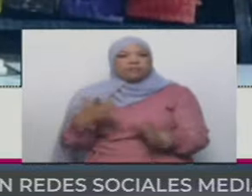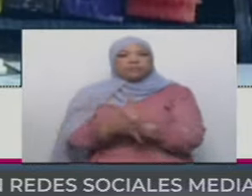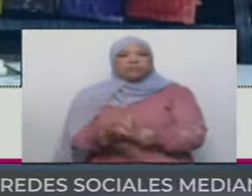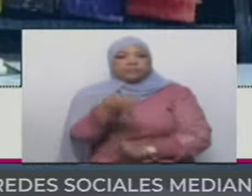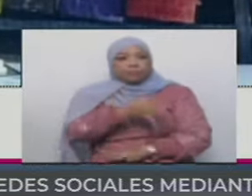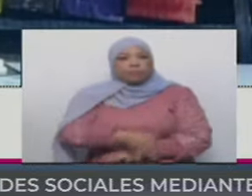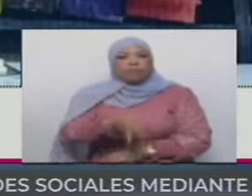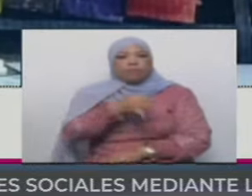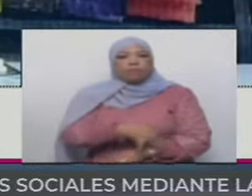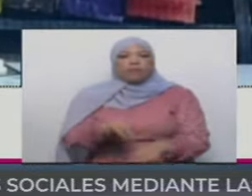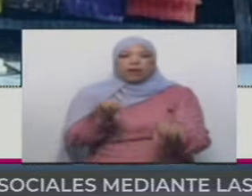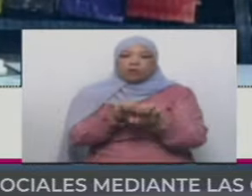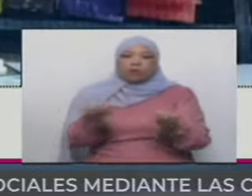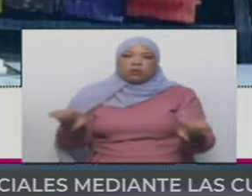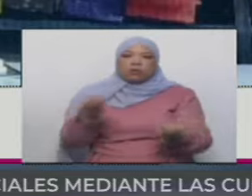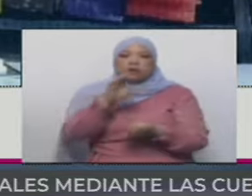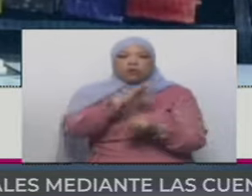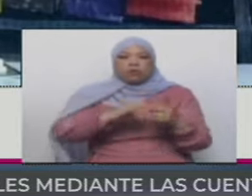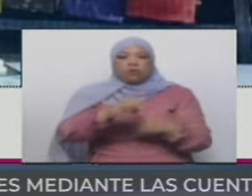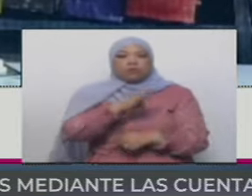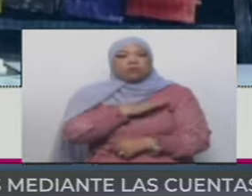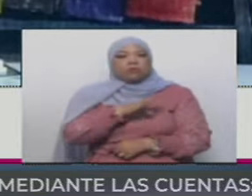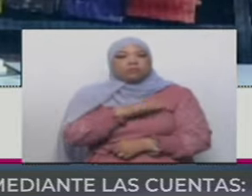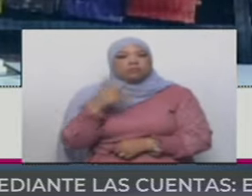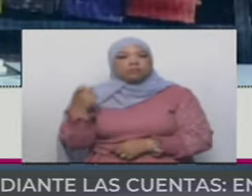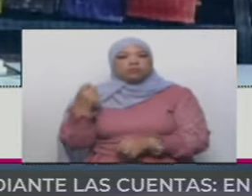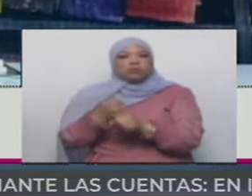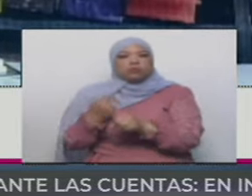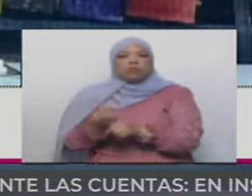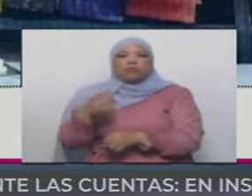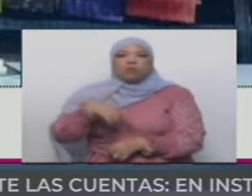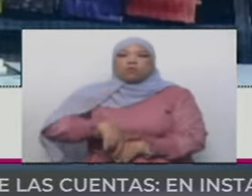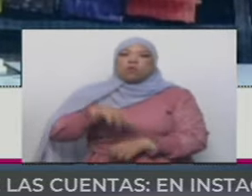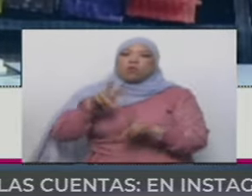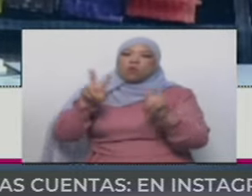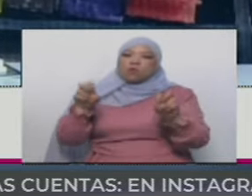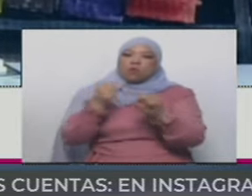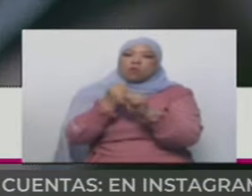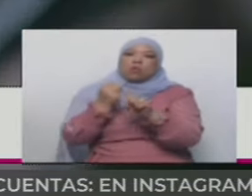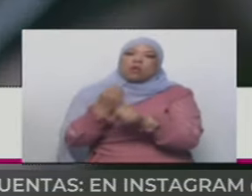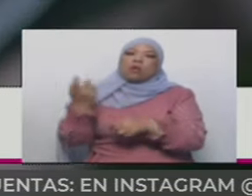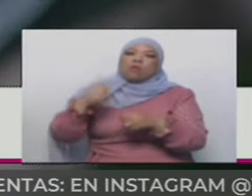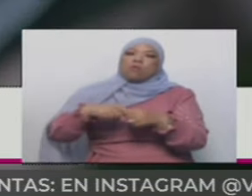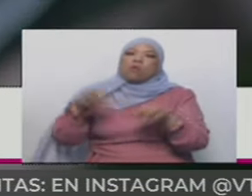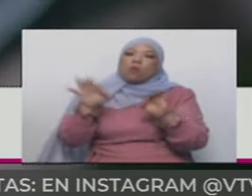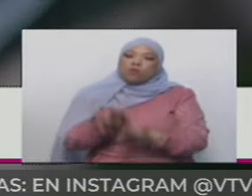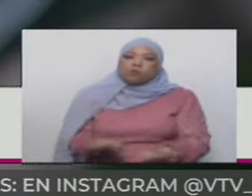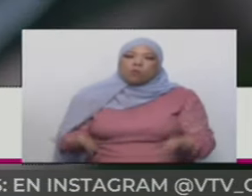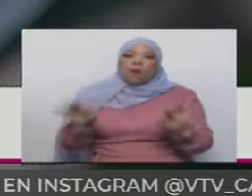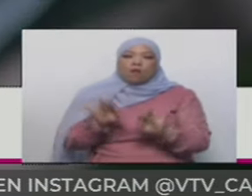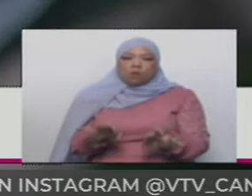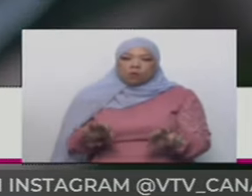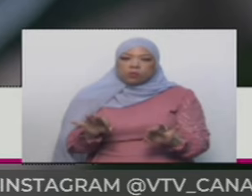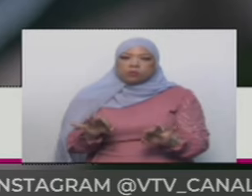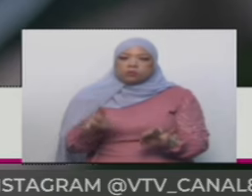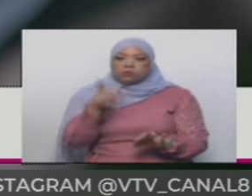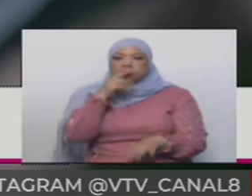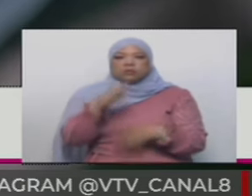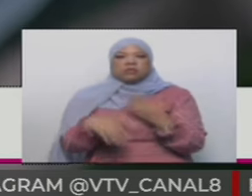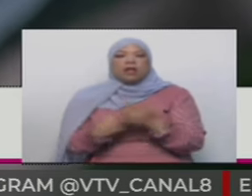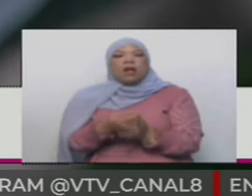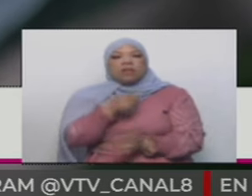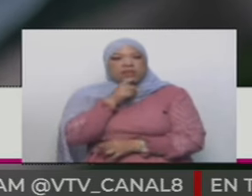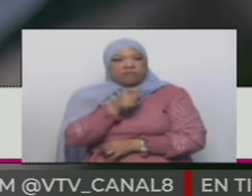sociedad educada, culta, y hace falta un Estado nuevo. Sin Estado nuevo será muy